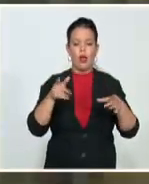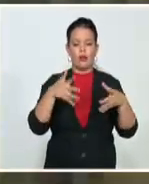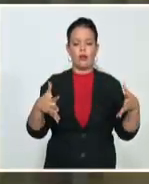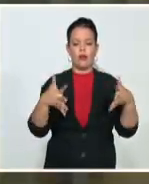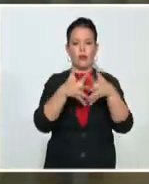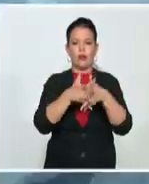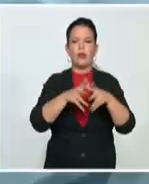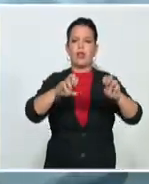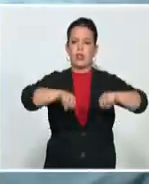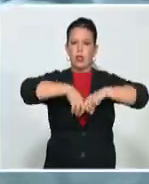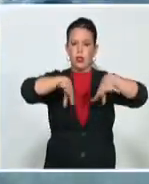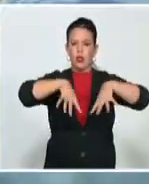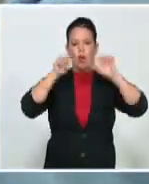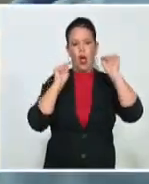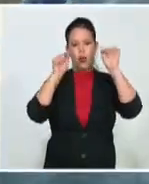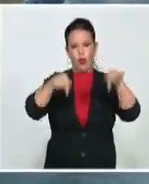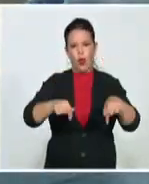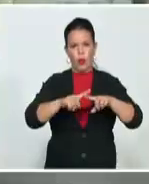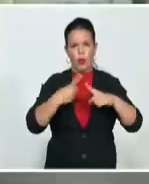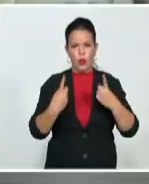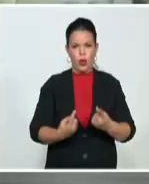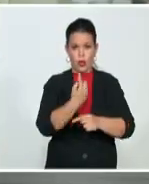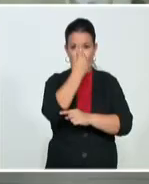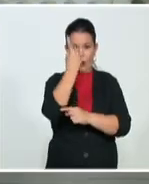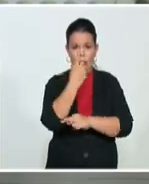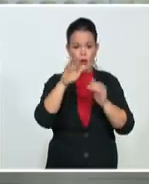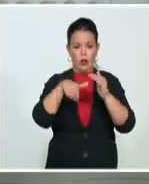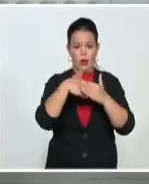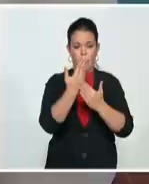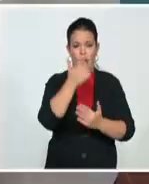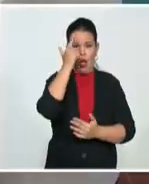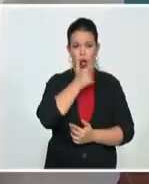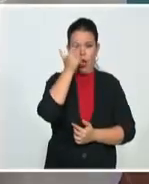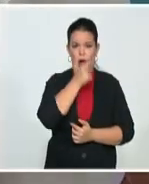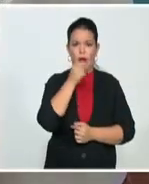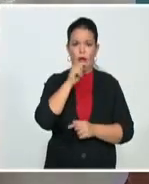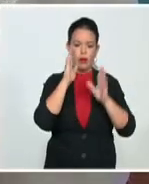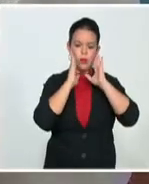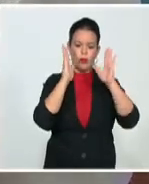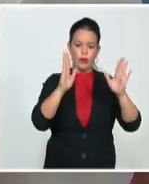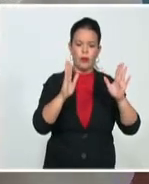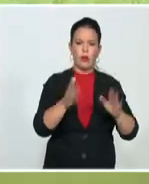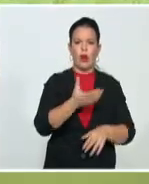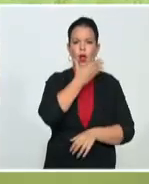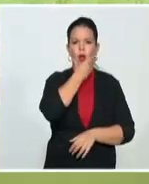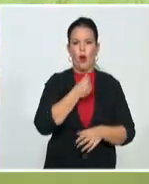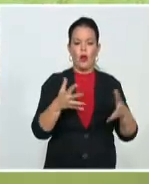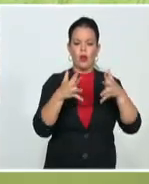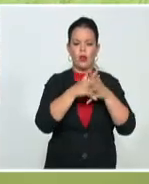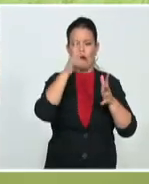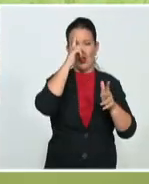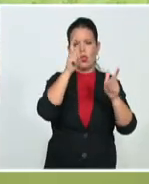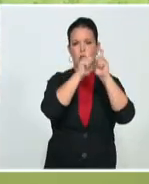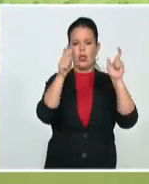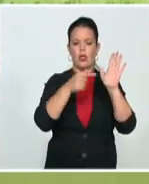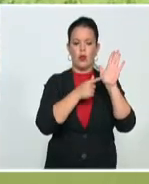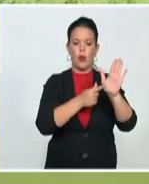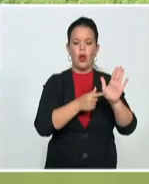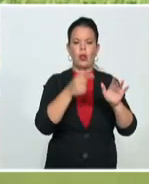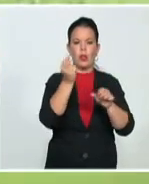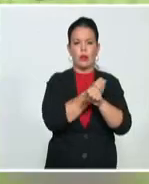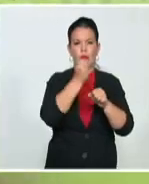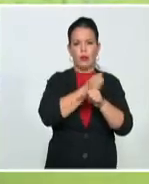situación actual, por lo tanto se dedicará el 1 de abril a los jóvenes vinculados a las ciencias y se proyectan trabajos en labores de producción